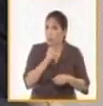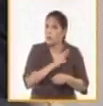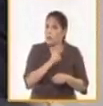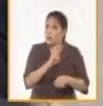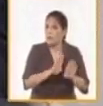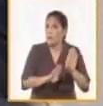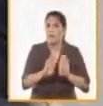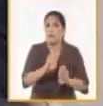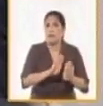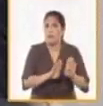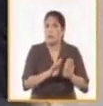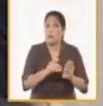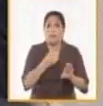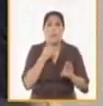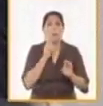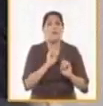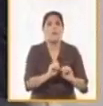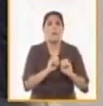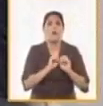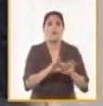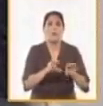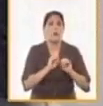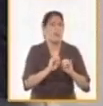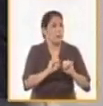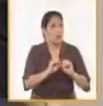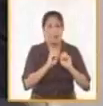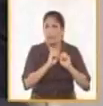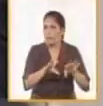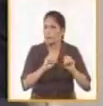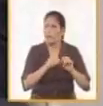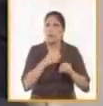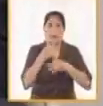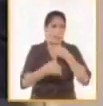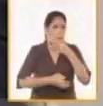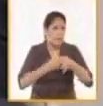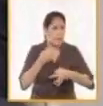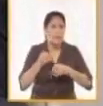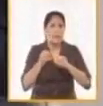youtubers. Y se han dado a la tarea de decir las verdades,